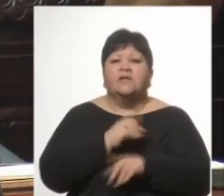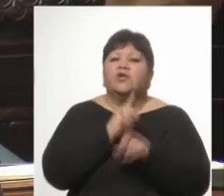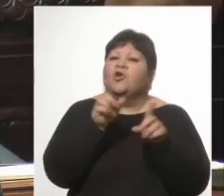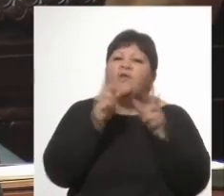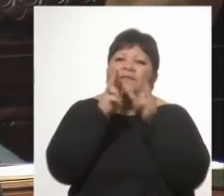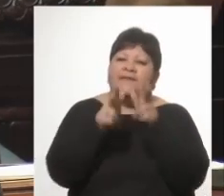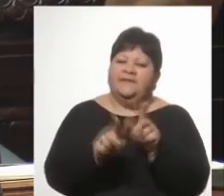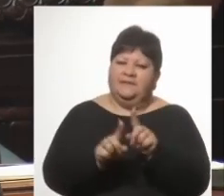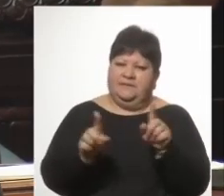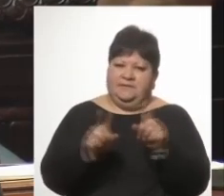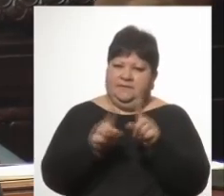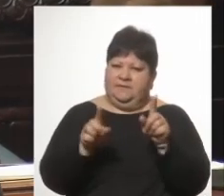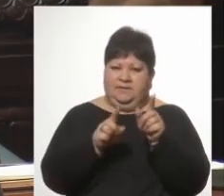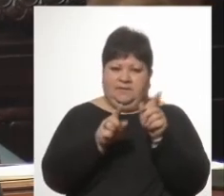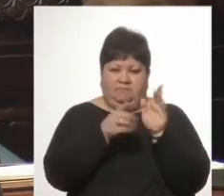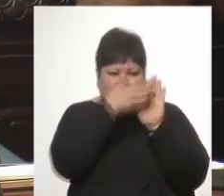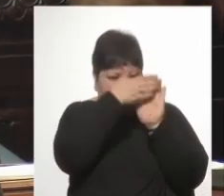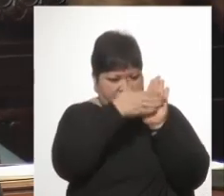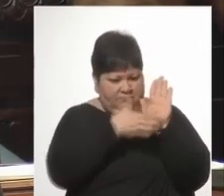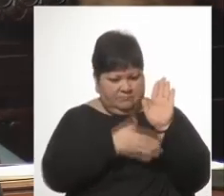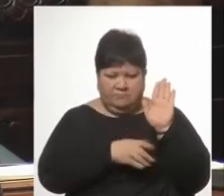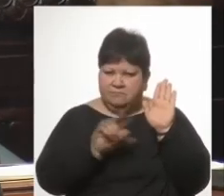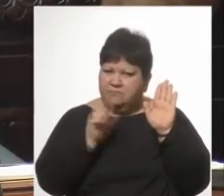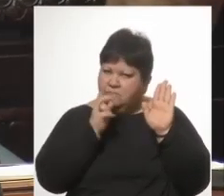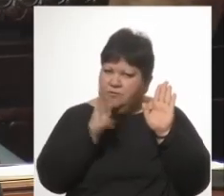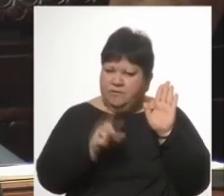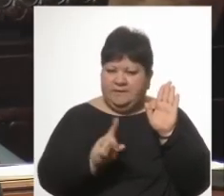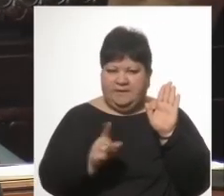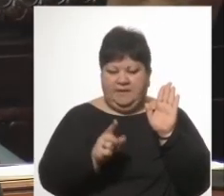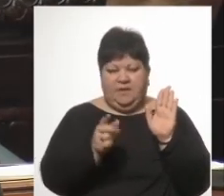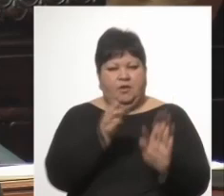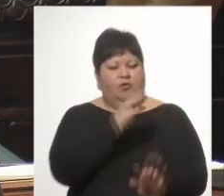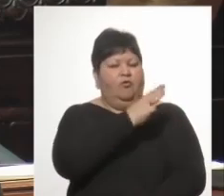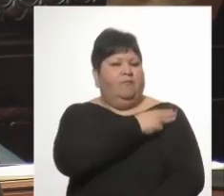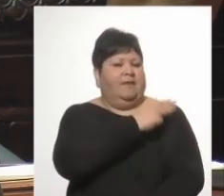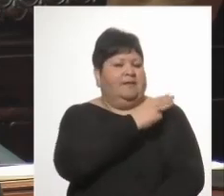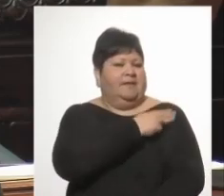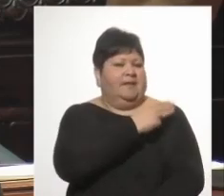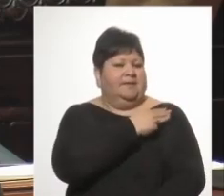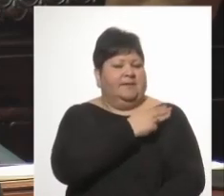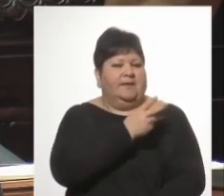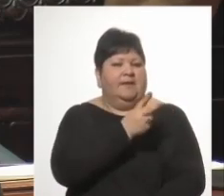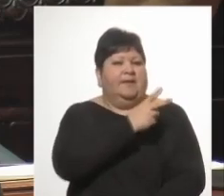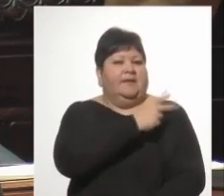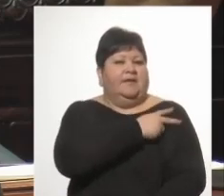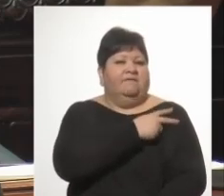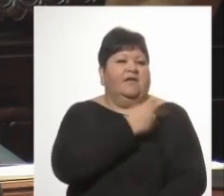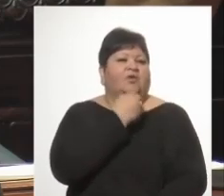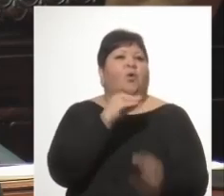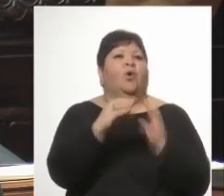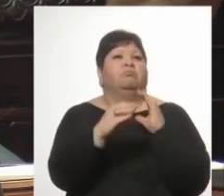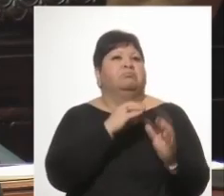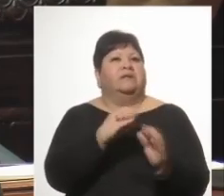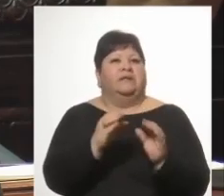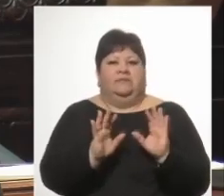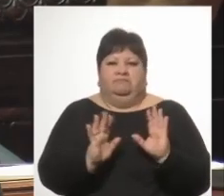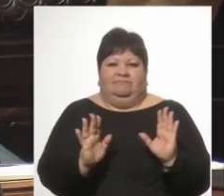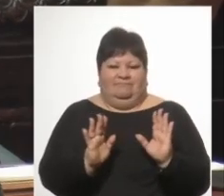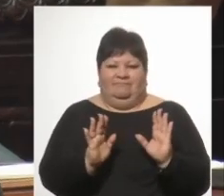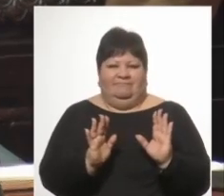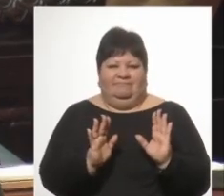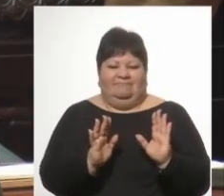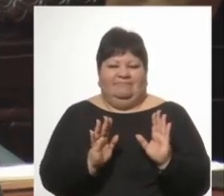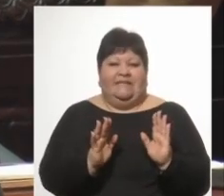no dice en ningún momento que el comandante en jefe no le había comunicado algo. ¿No era lógico acaso que en